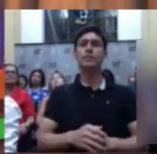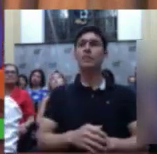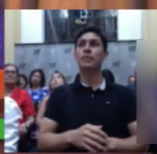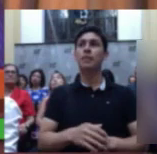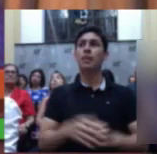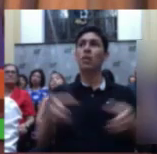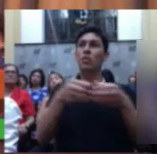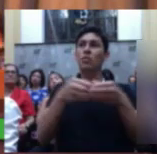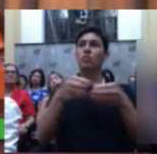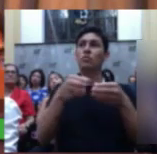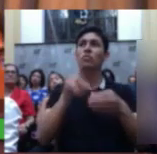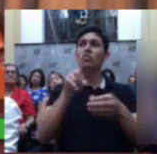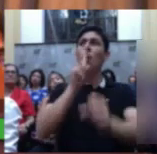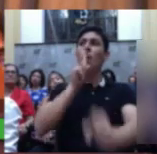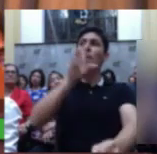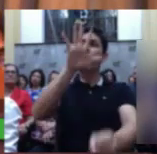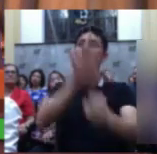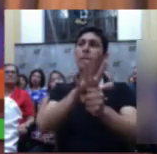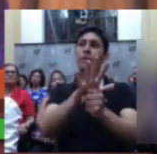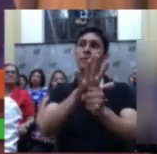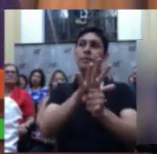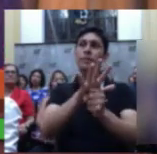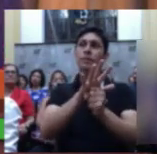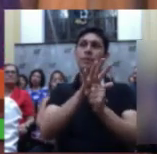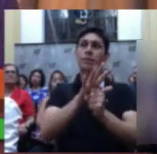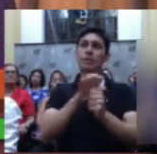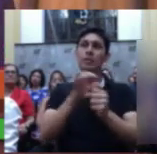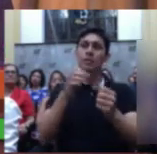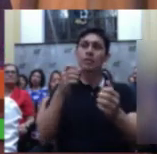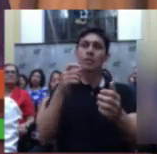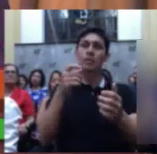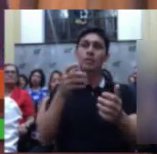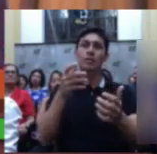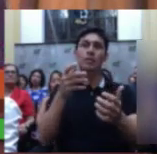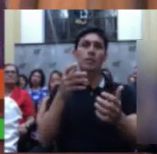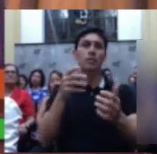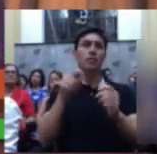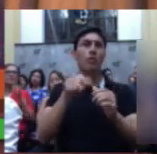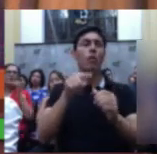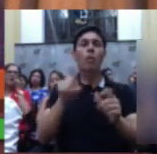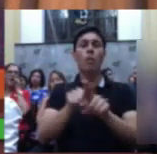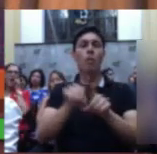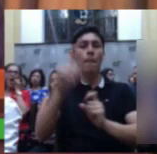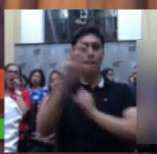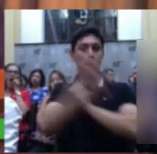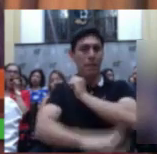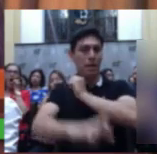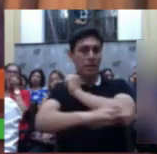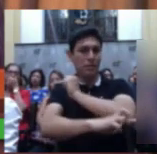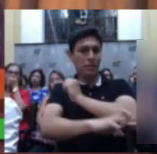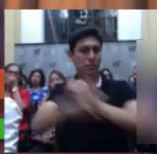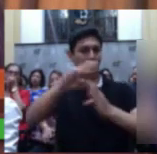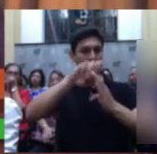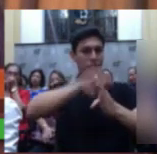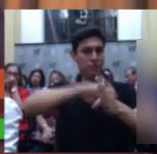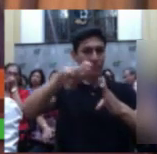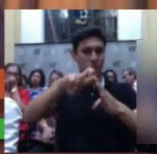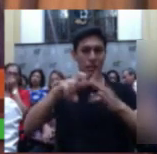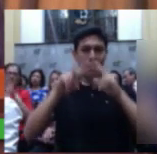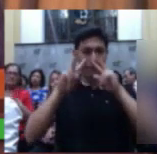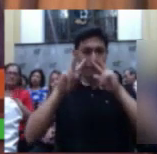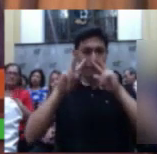fue un compromiso colectivo intenso que considero dio al país profesionales e investigadores